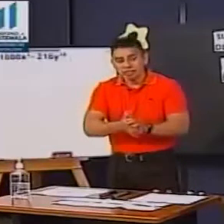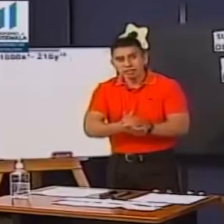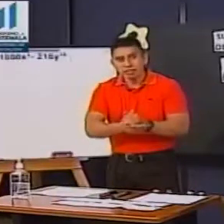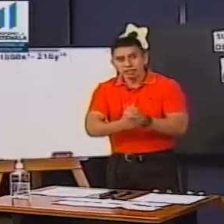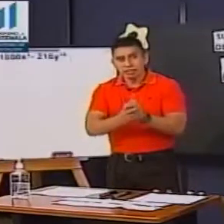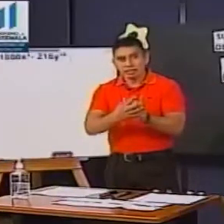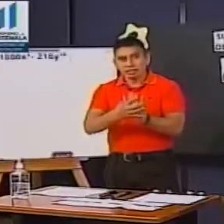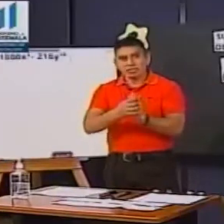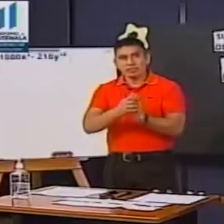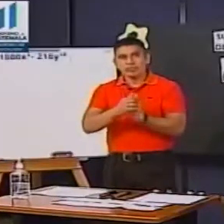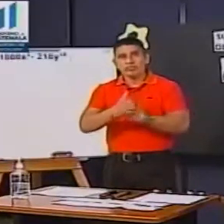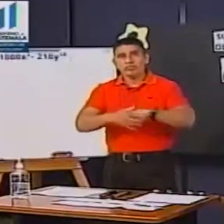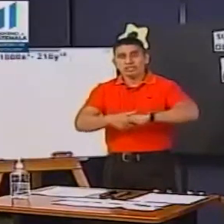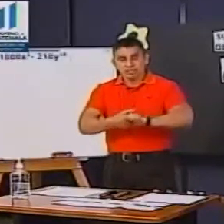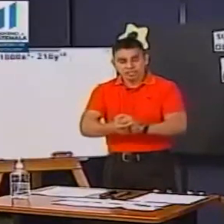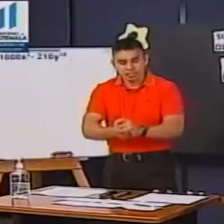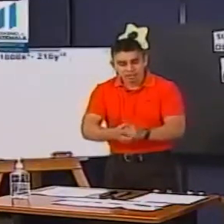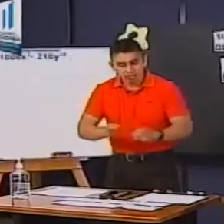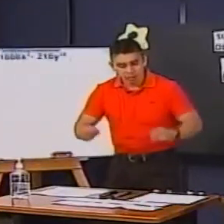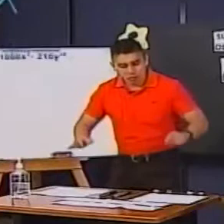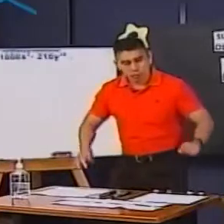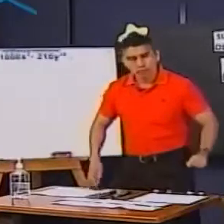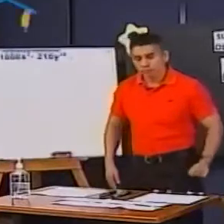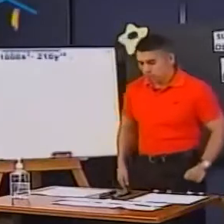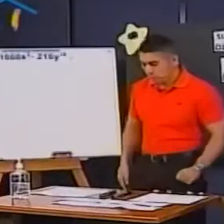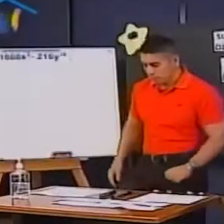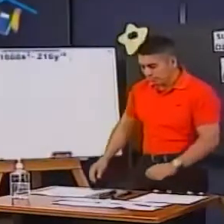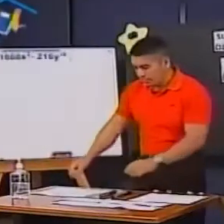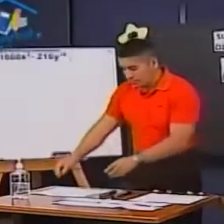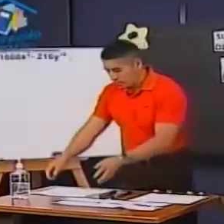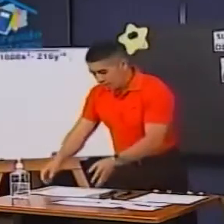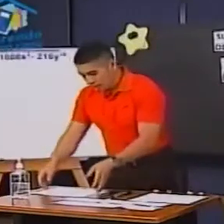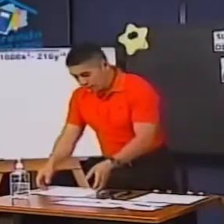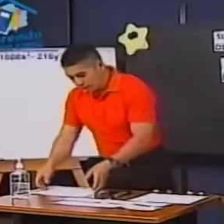las matemáticas. Iniciamos.